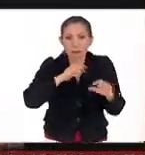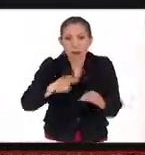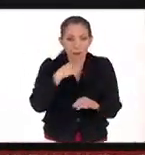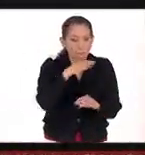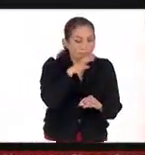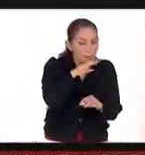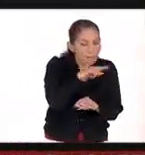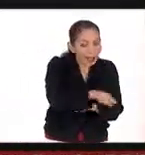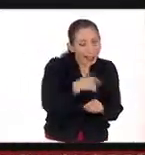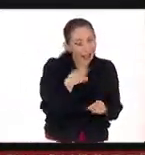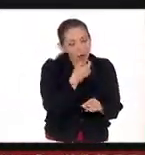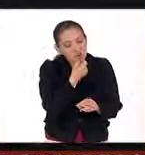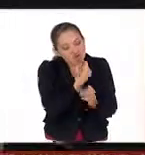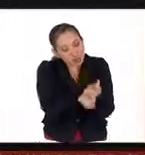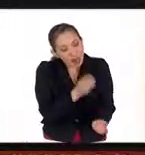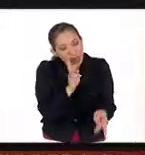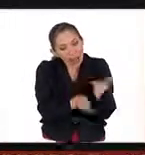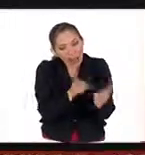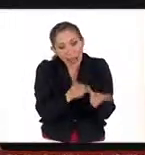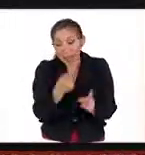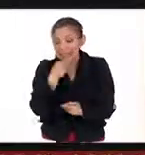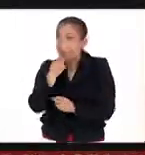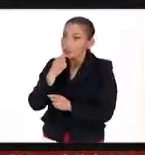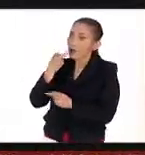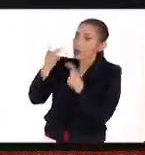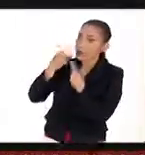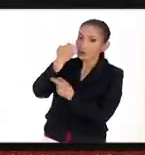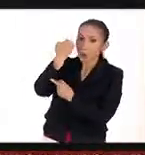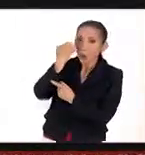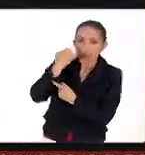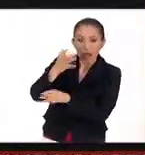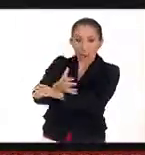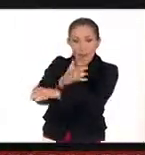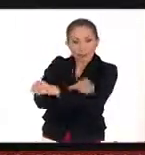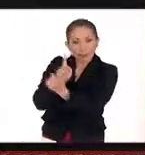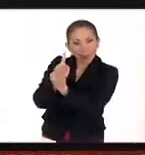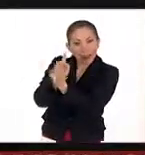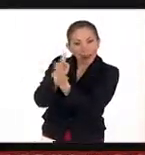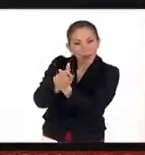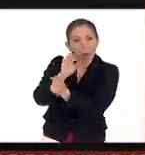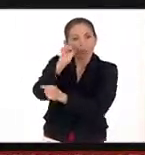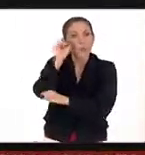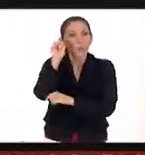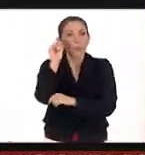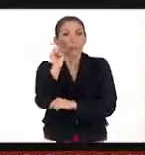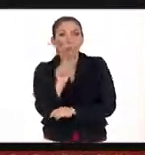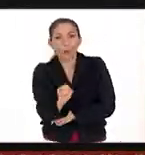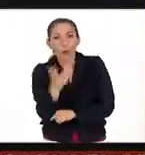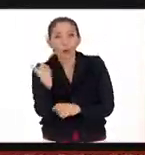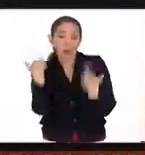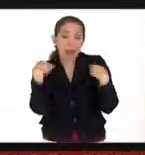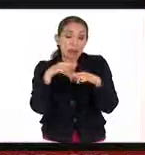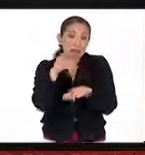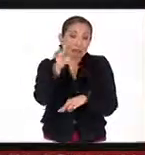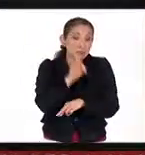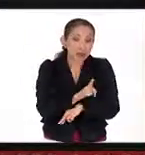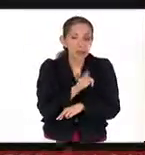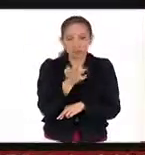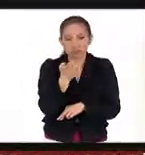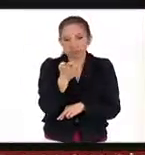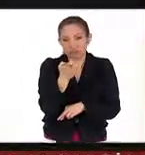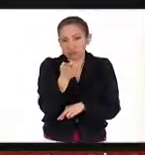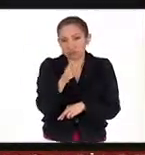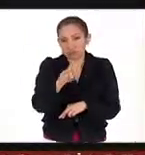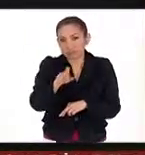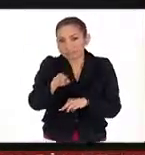la mamá que habla con el pequeño, el niño que va a la escuela y habla con sus compañeritos o con la maestra, y eso es